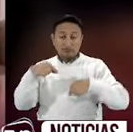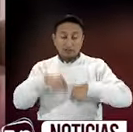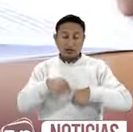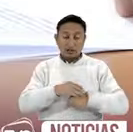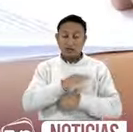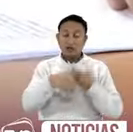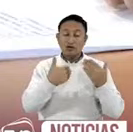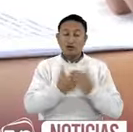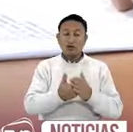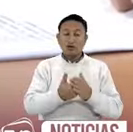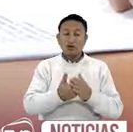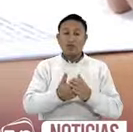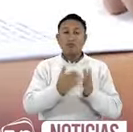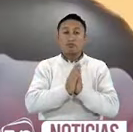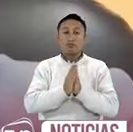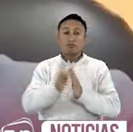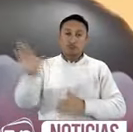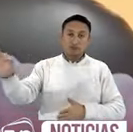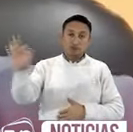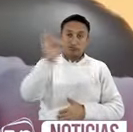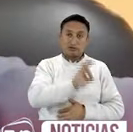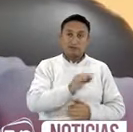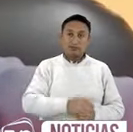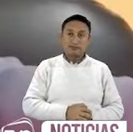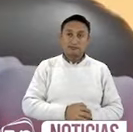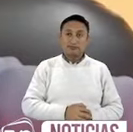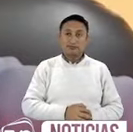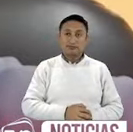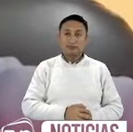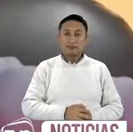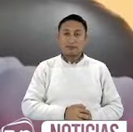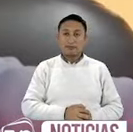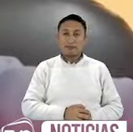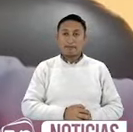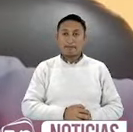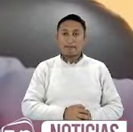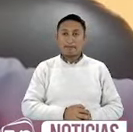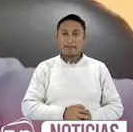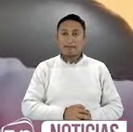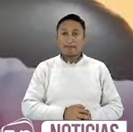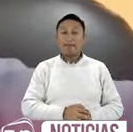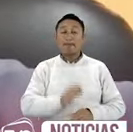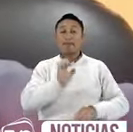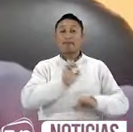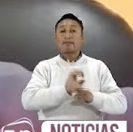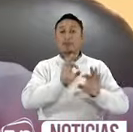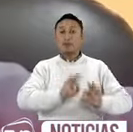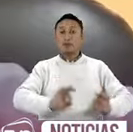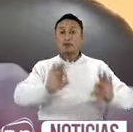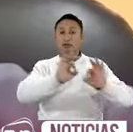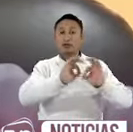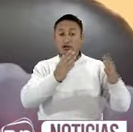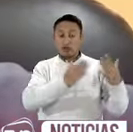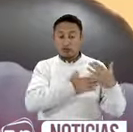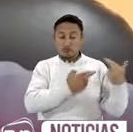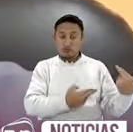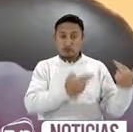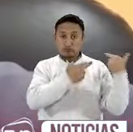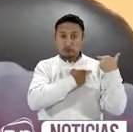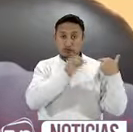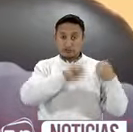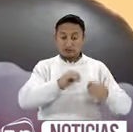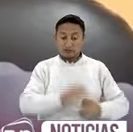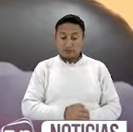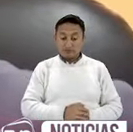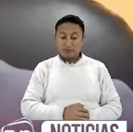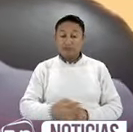concretaba el pedido de extradición. Es una situación importante para la justicia y para el país. Cumplimos nuestros deberes, que